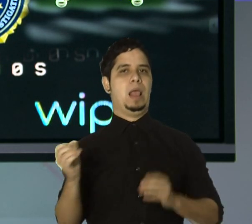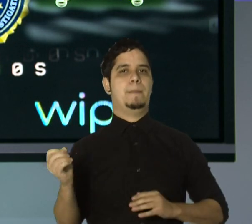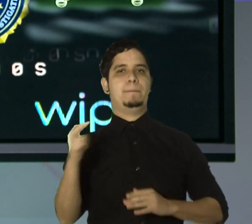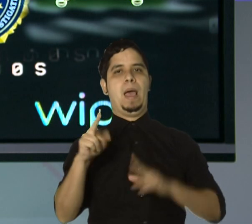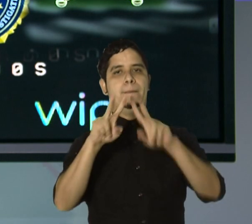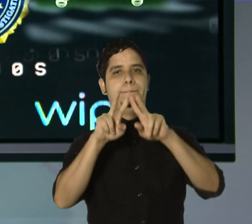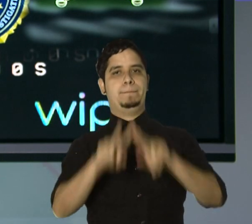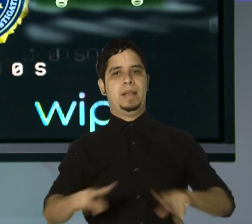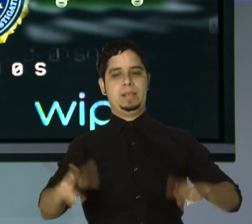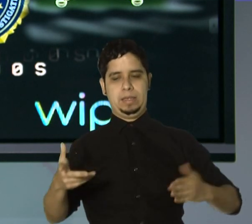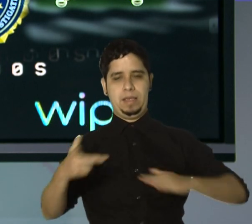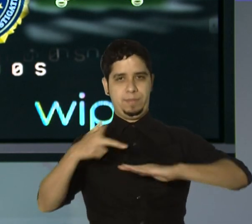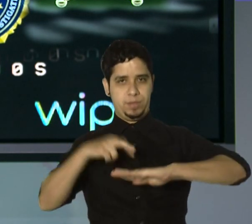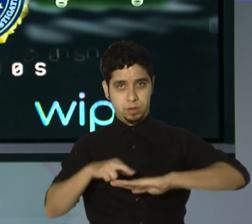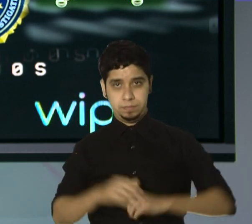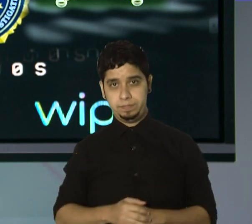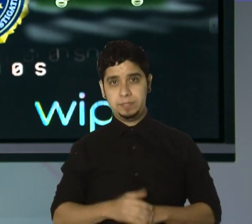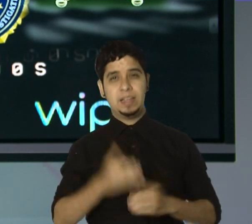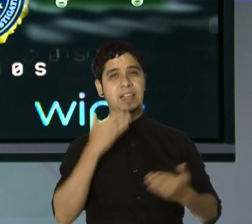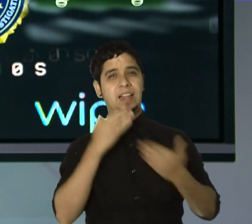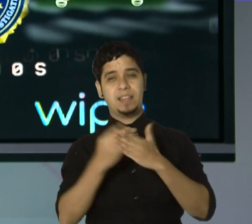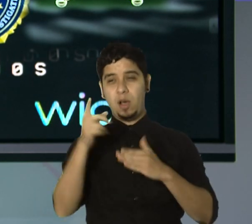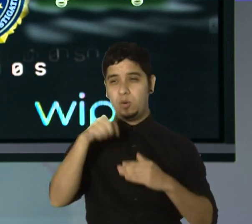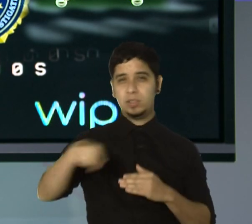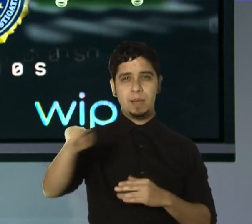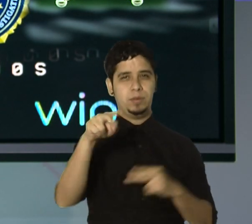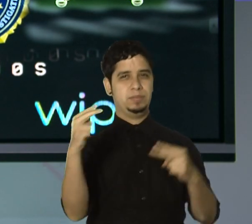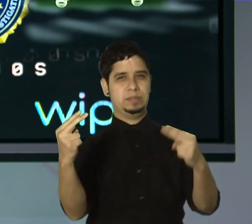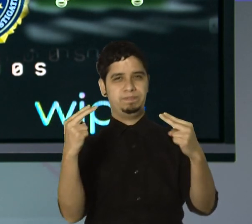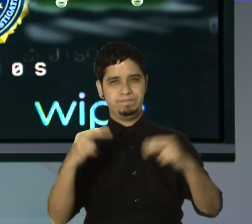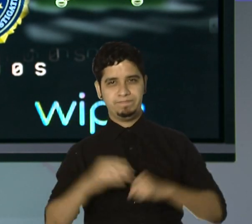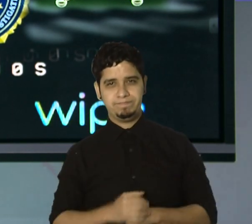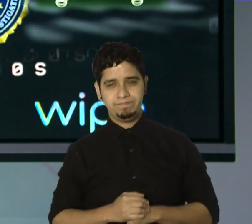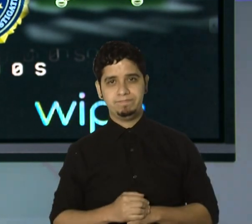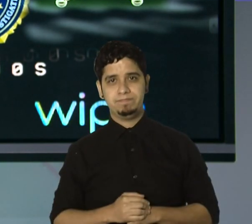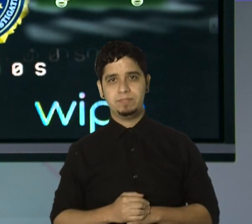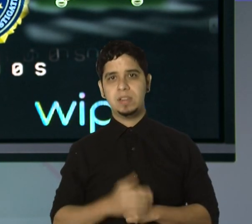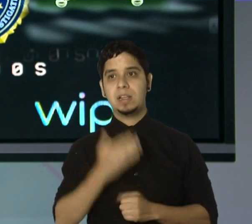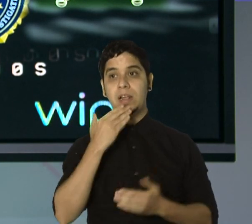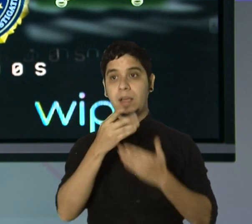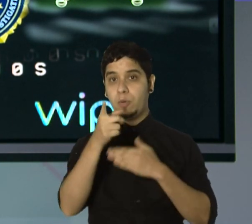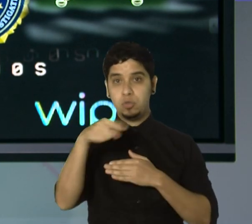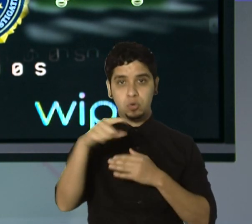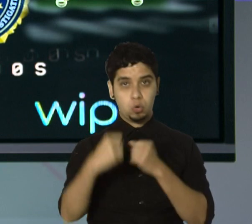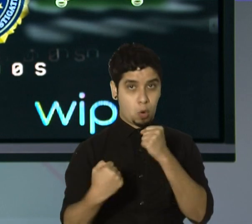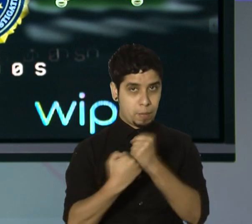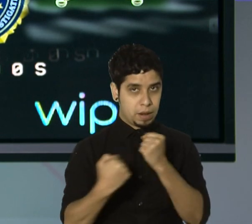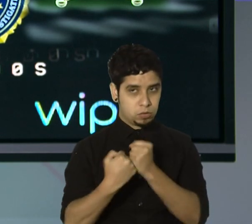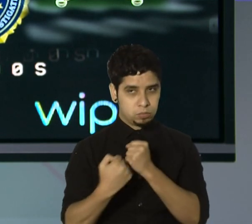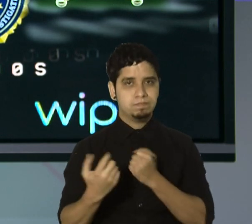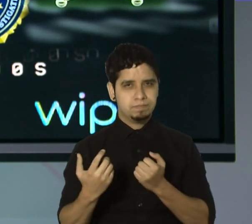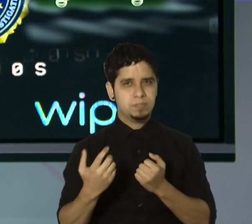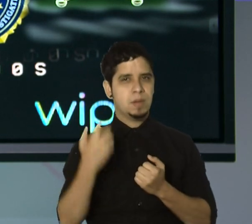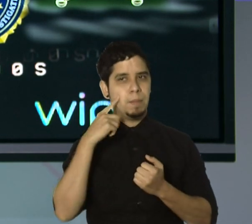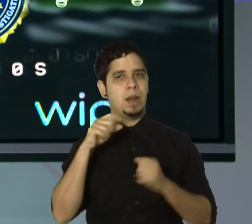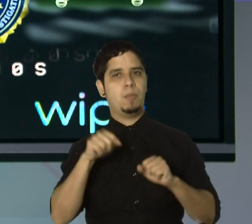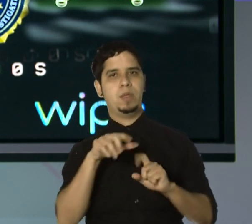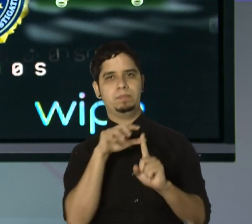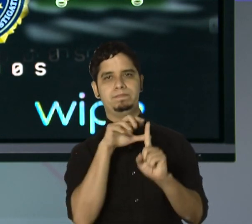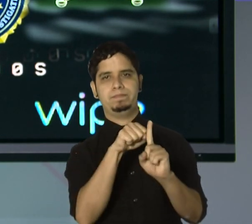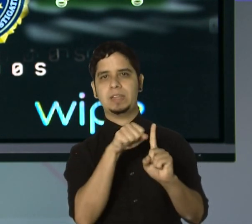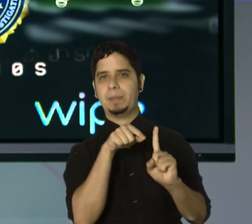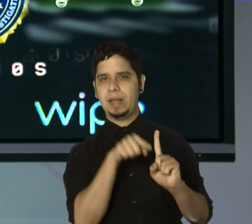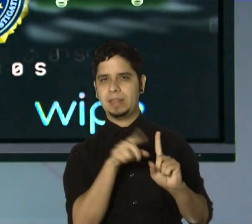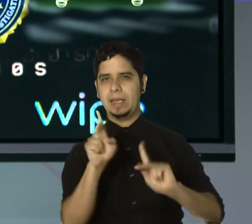isla. Le agradecemos su sintonía. Le agradecemos su cooperación para dar con estos criminales.